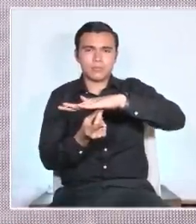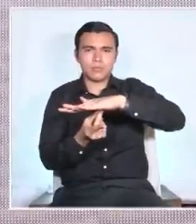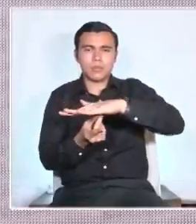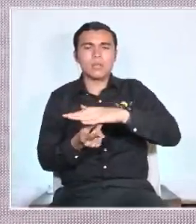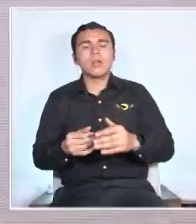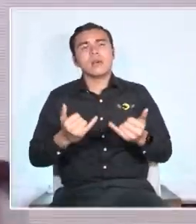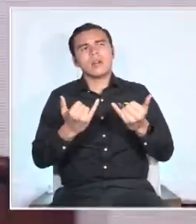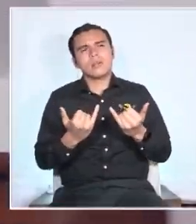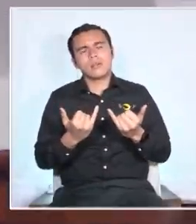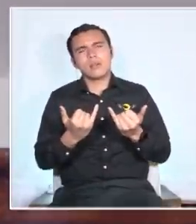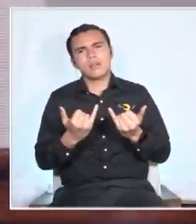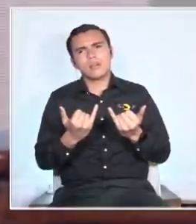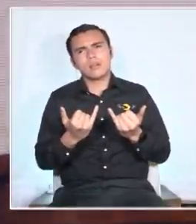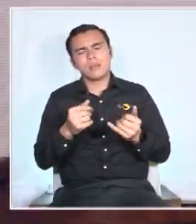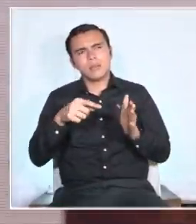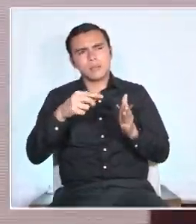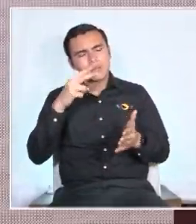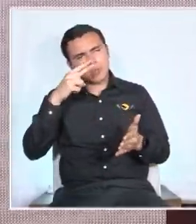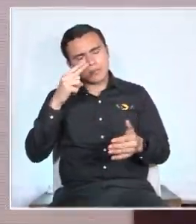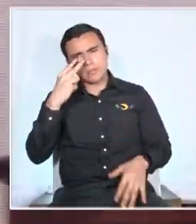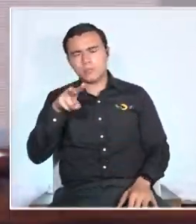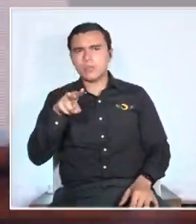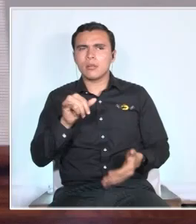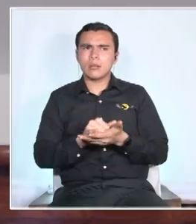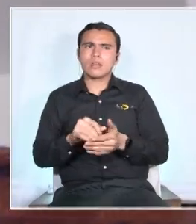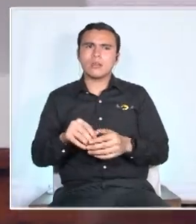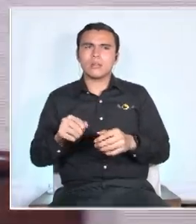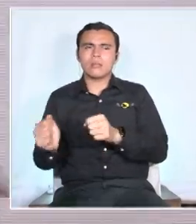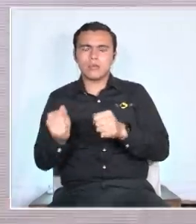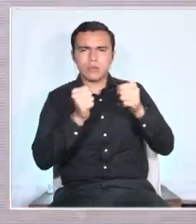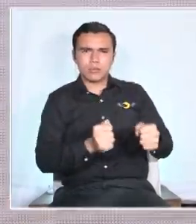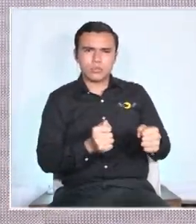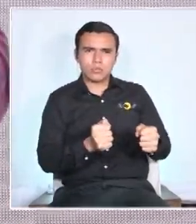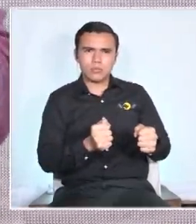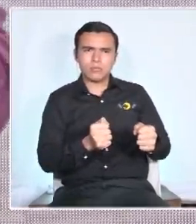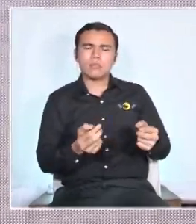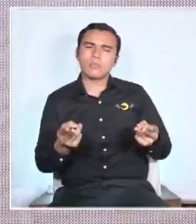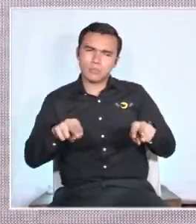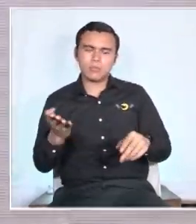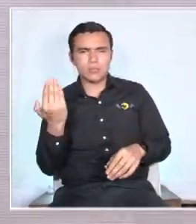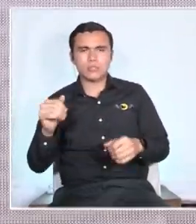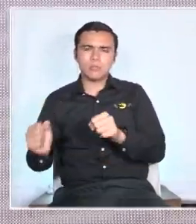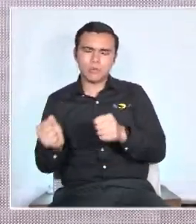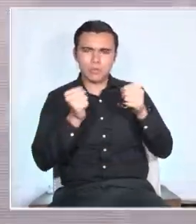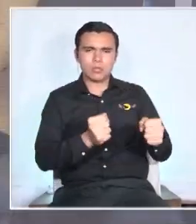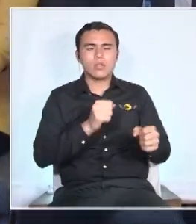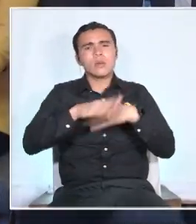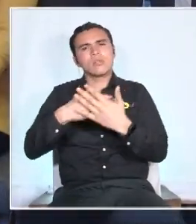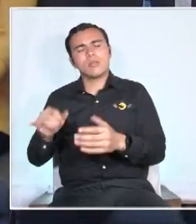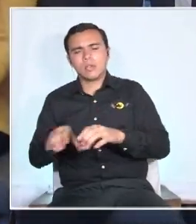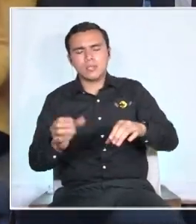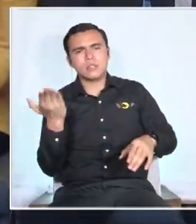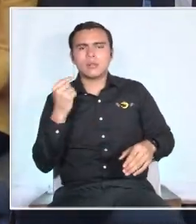Ahora, mire, lo que acaba de pasar aquí es algo poderoso. Todo lo que hicieron